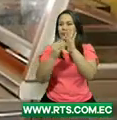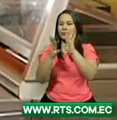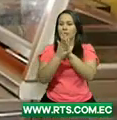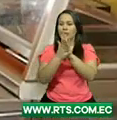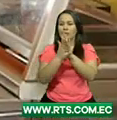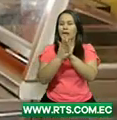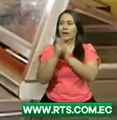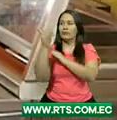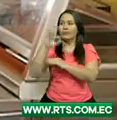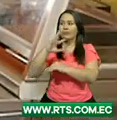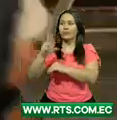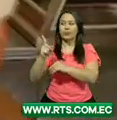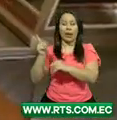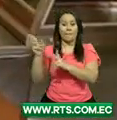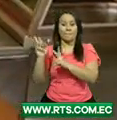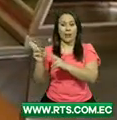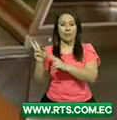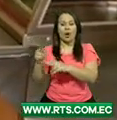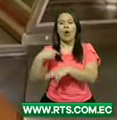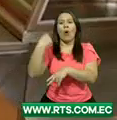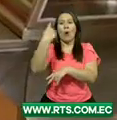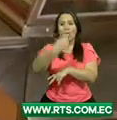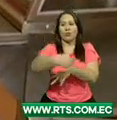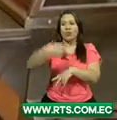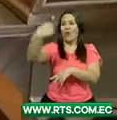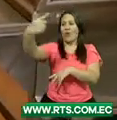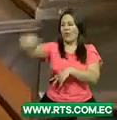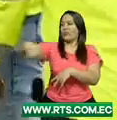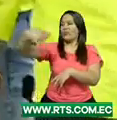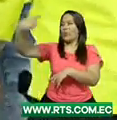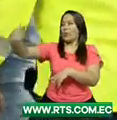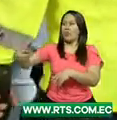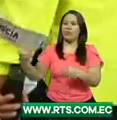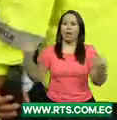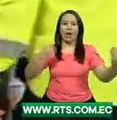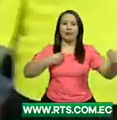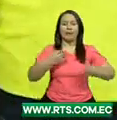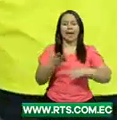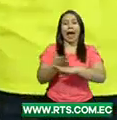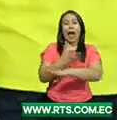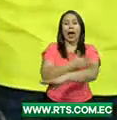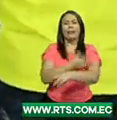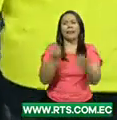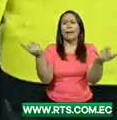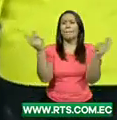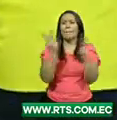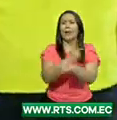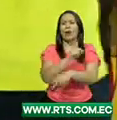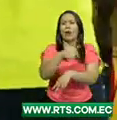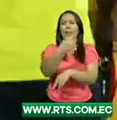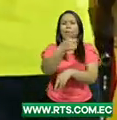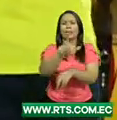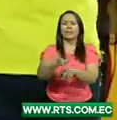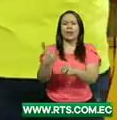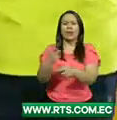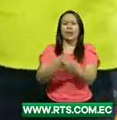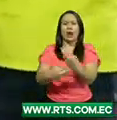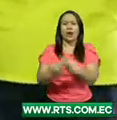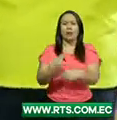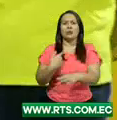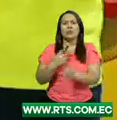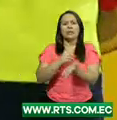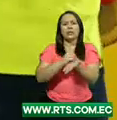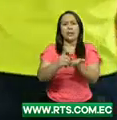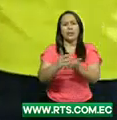rumbo con estas características que esperan que detengan a los antisociales antes que sigan perjudicando a otros comerciantes semana